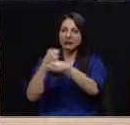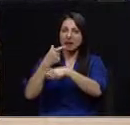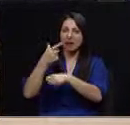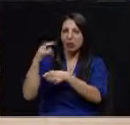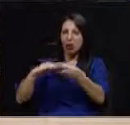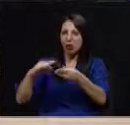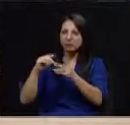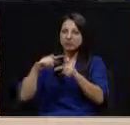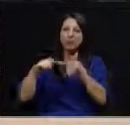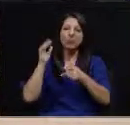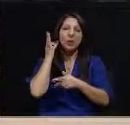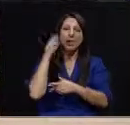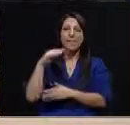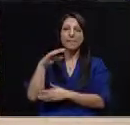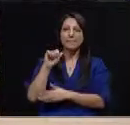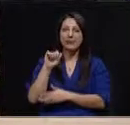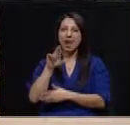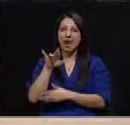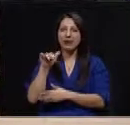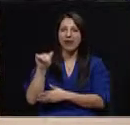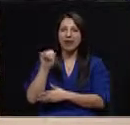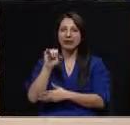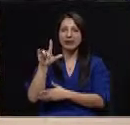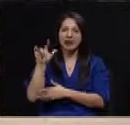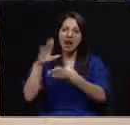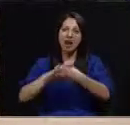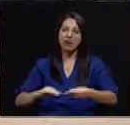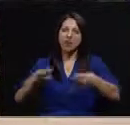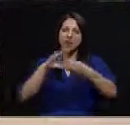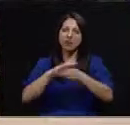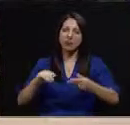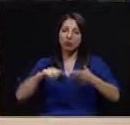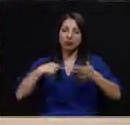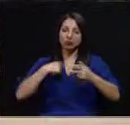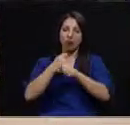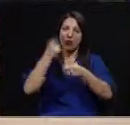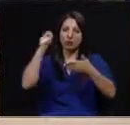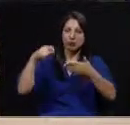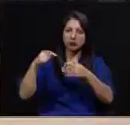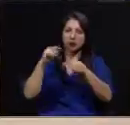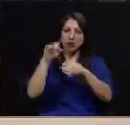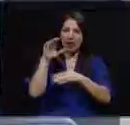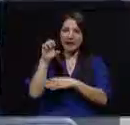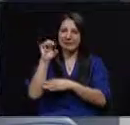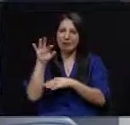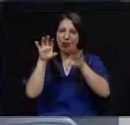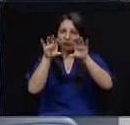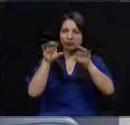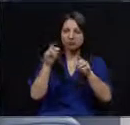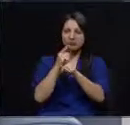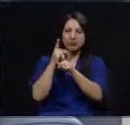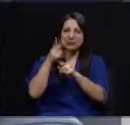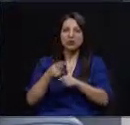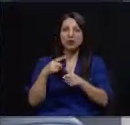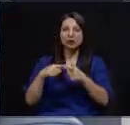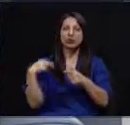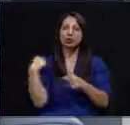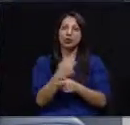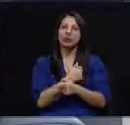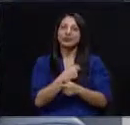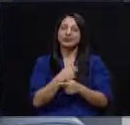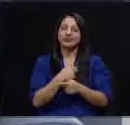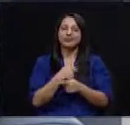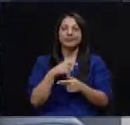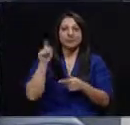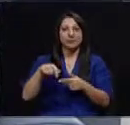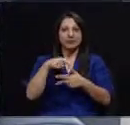del guión histórico, María Silva, la parte, digamos, del guión narrativo. Yo hice la corrección de estilo del mismo guión. Entonces tuvimos que meter